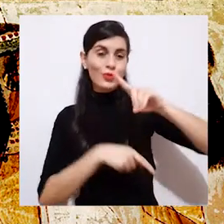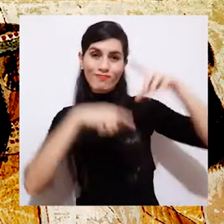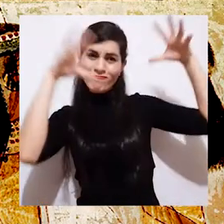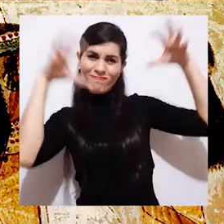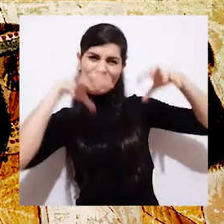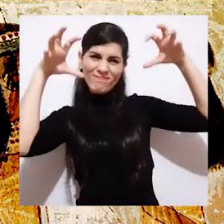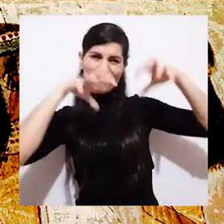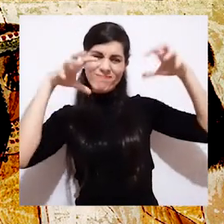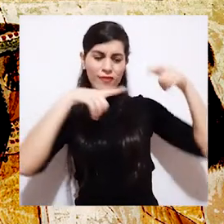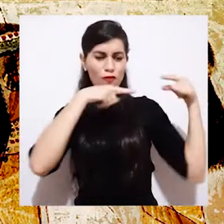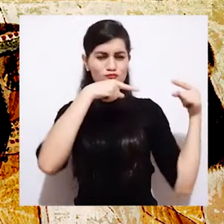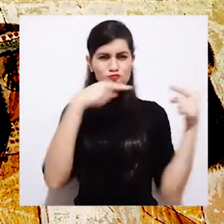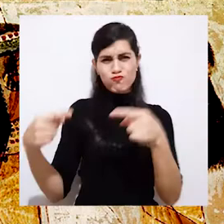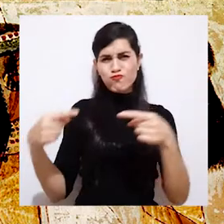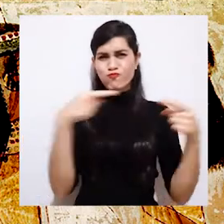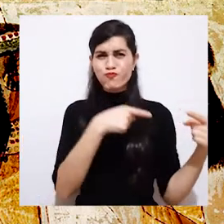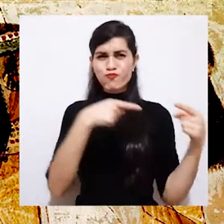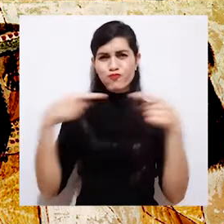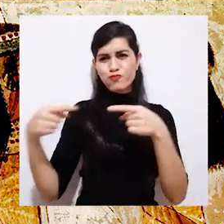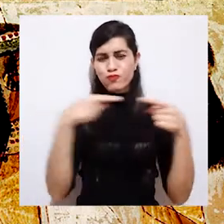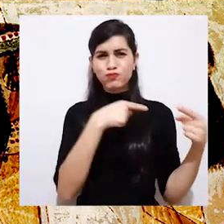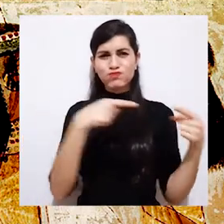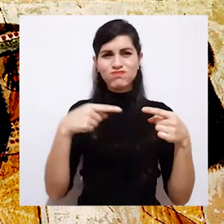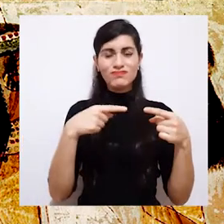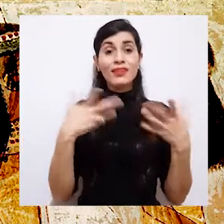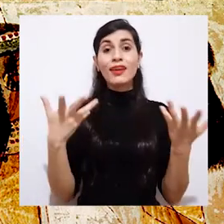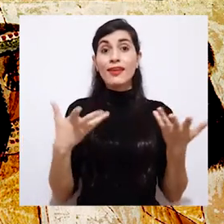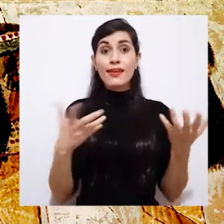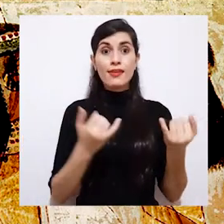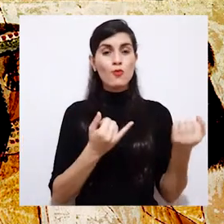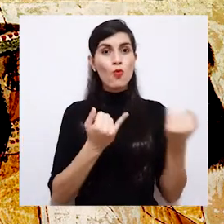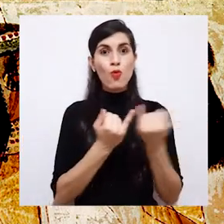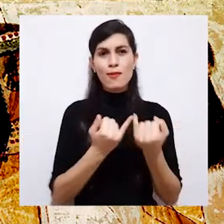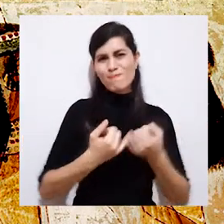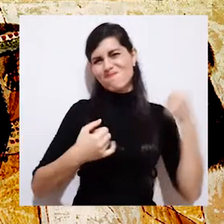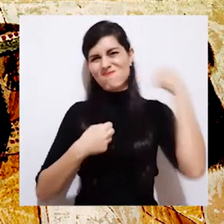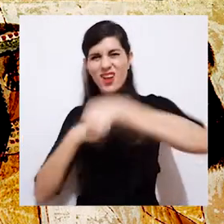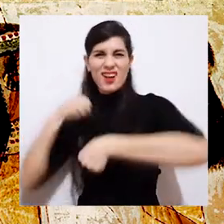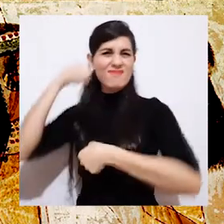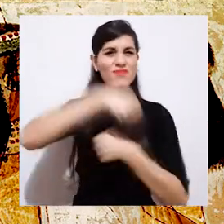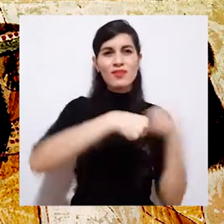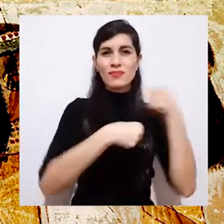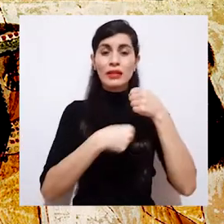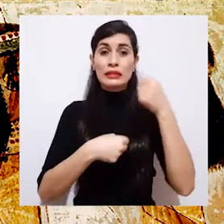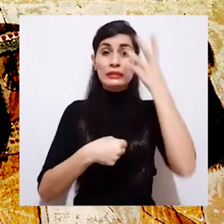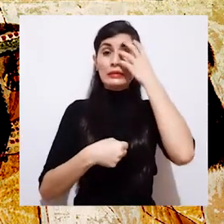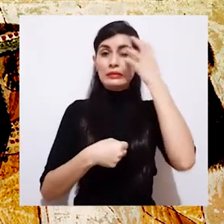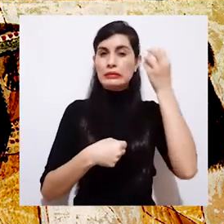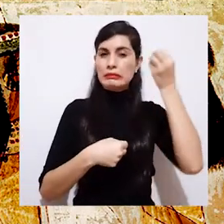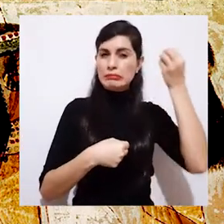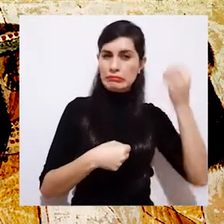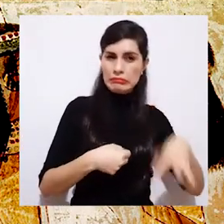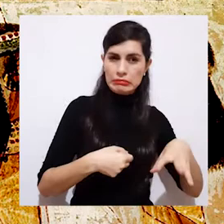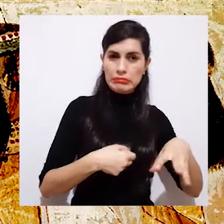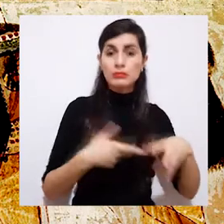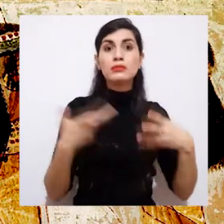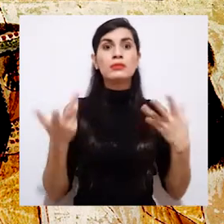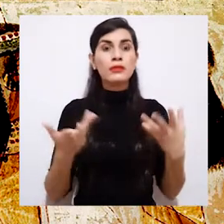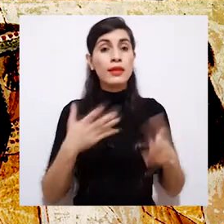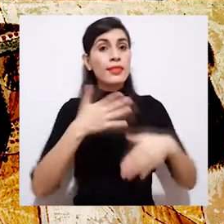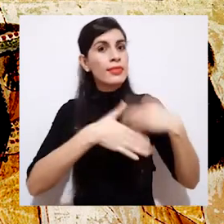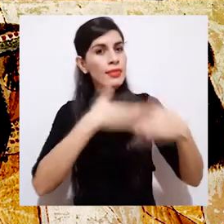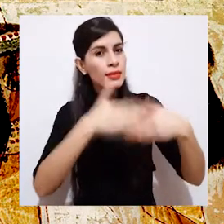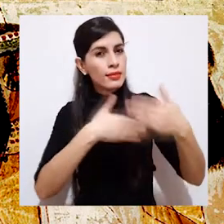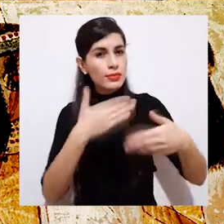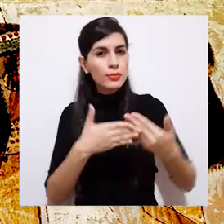tormenta. En esa pelea resulta que uno de ellos perdió el ojo. Entonces, a través de